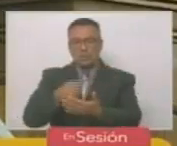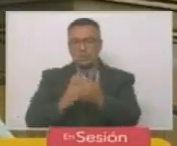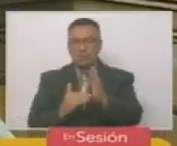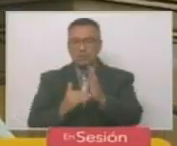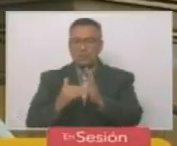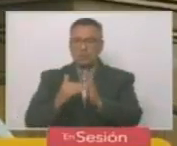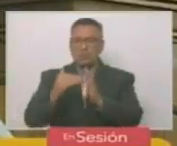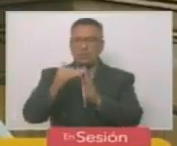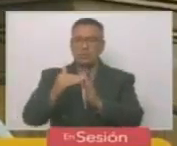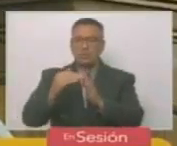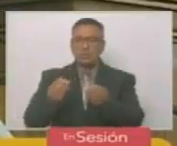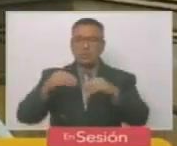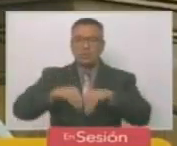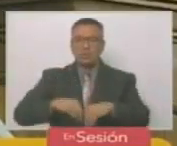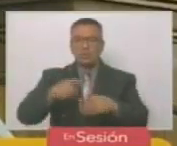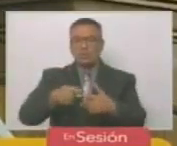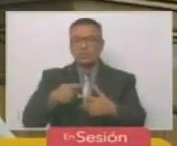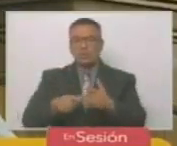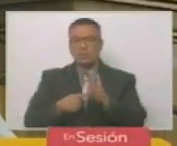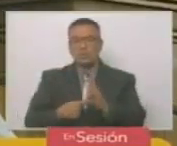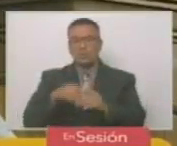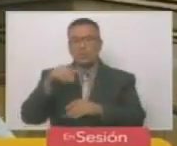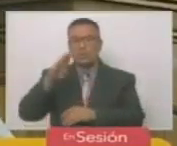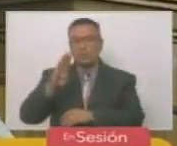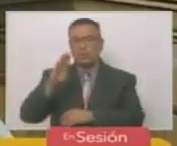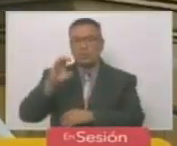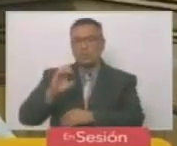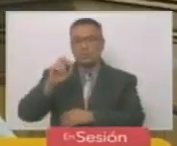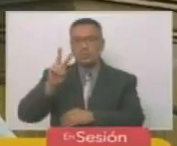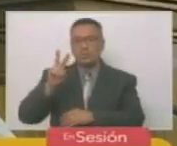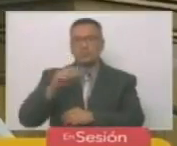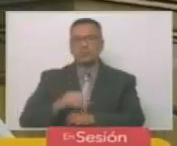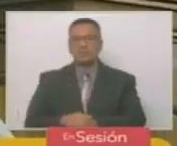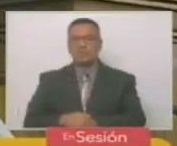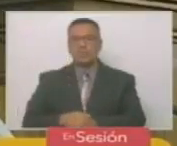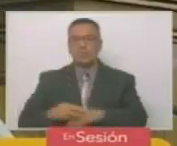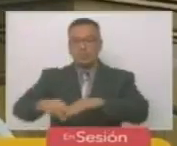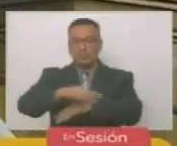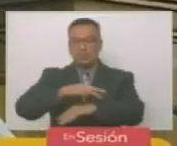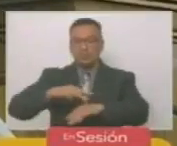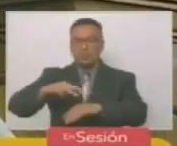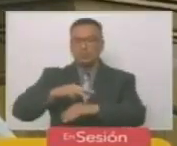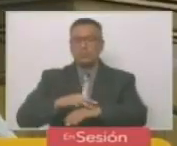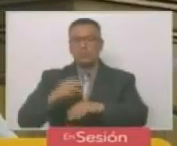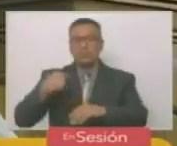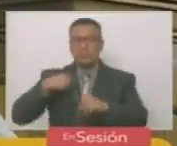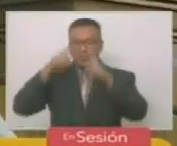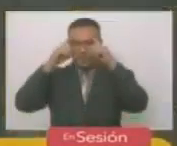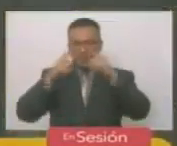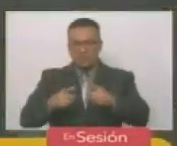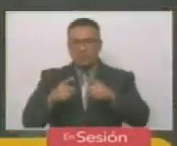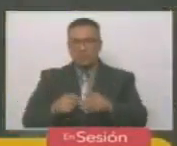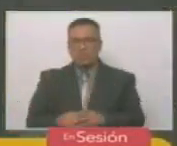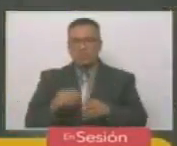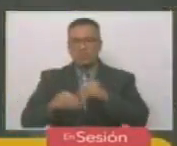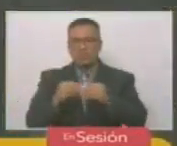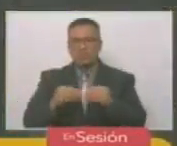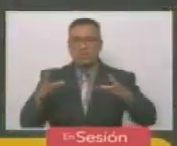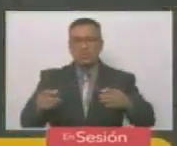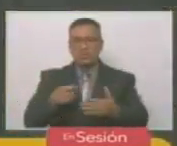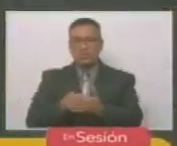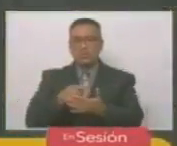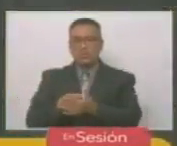valor de acuerdo a la tasa publicada por el Banco Central de Venezuela. El Ministerio determinará mediante resolución el modo